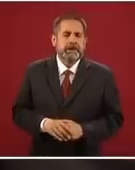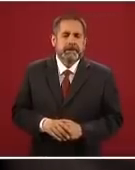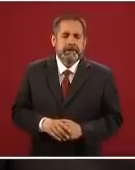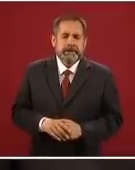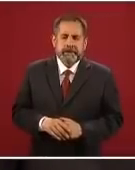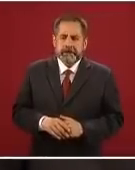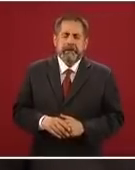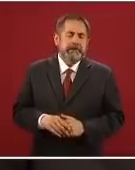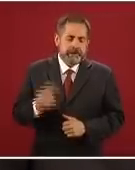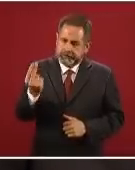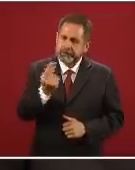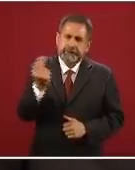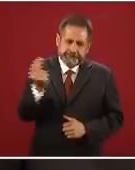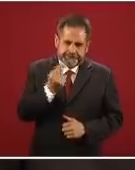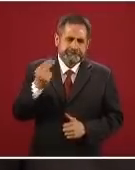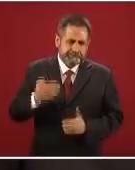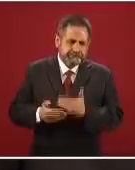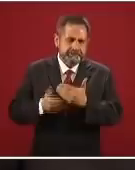necesarios,